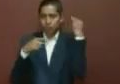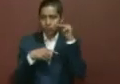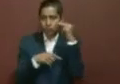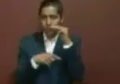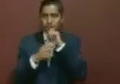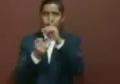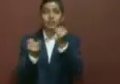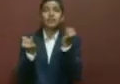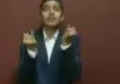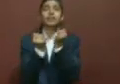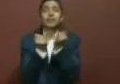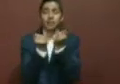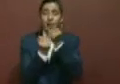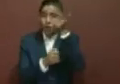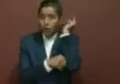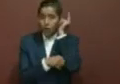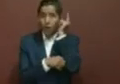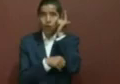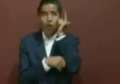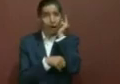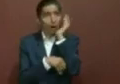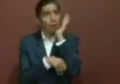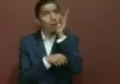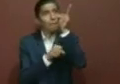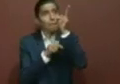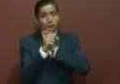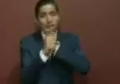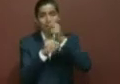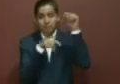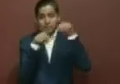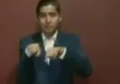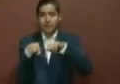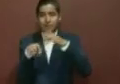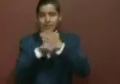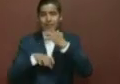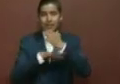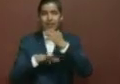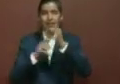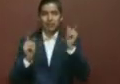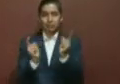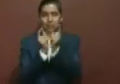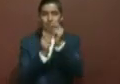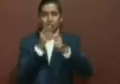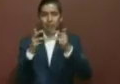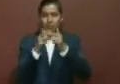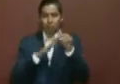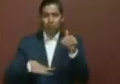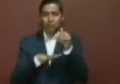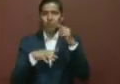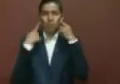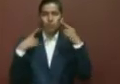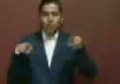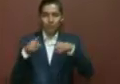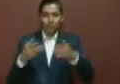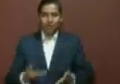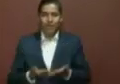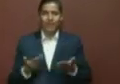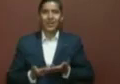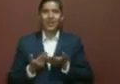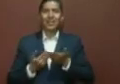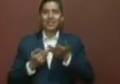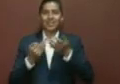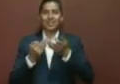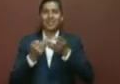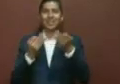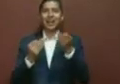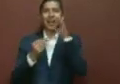Y también logramos traer aquí al estado el Encuentro Regional de Música y Bailadores de Tierra Caliente,